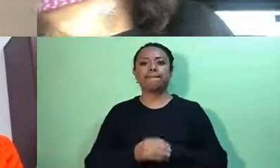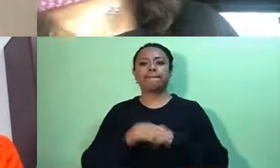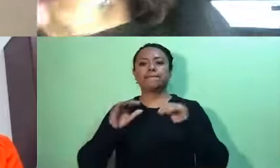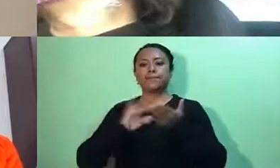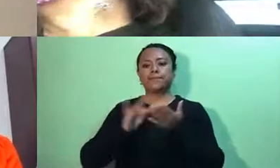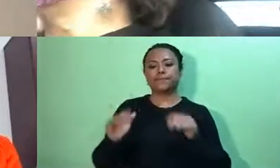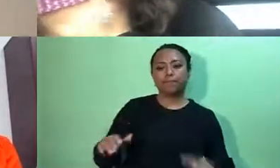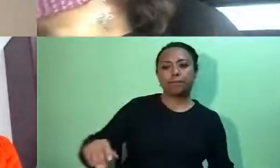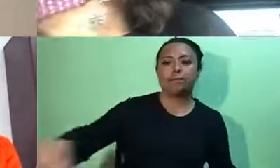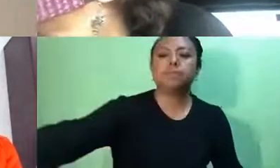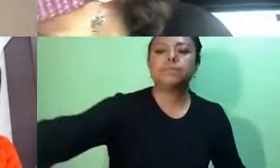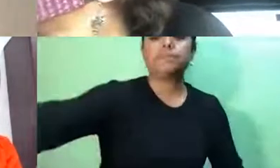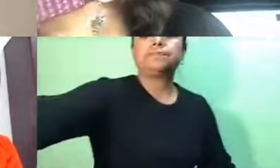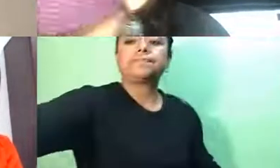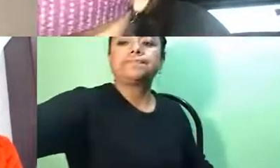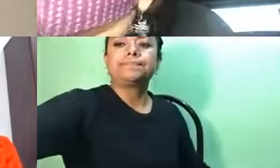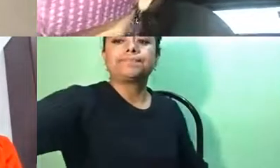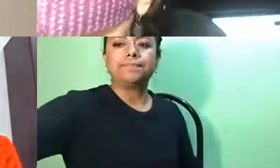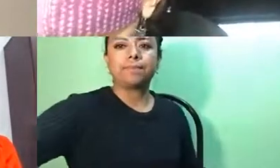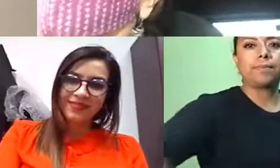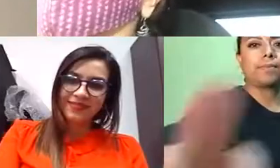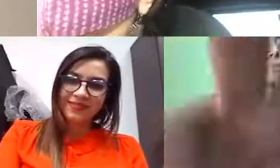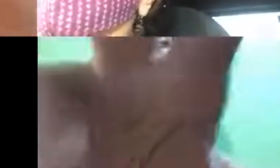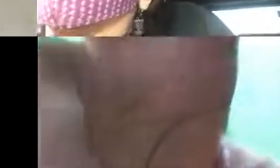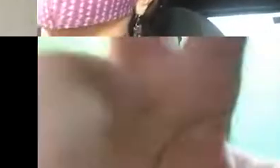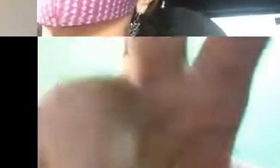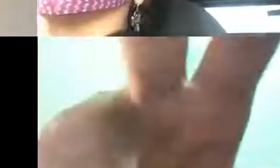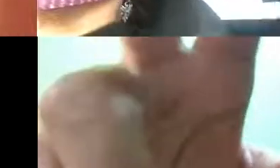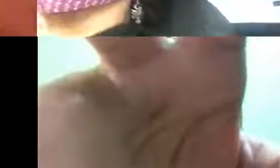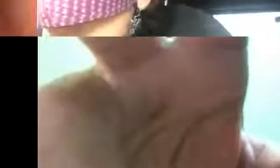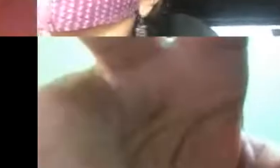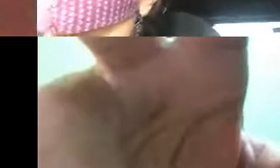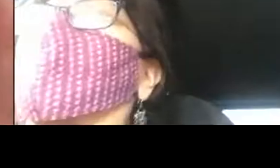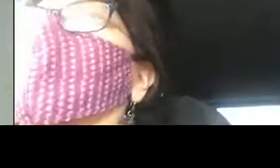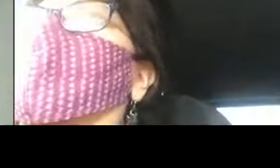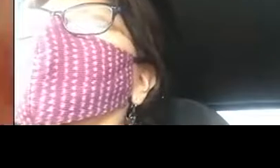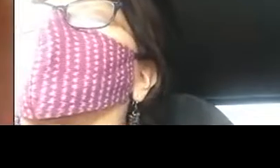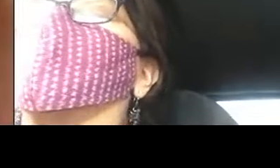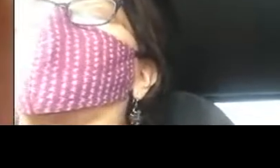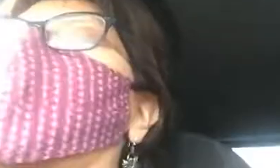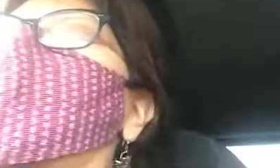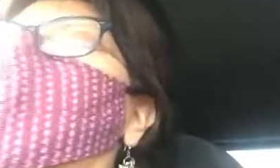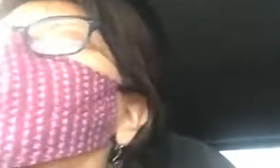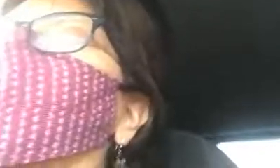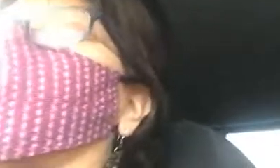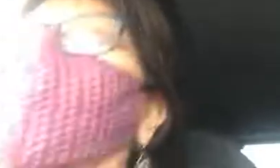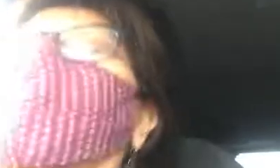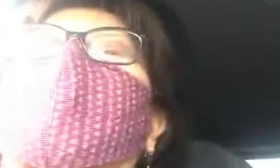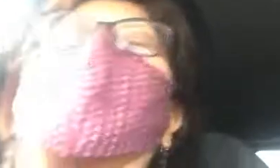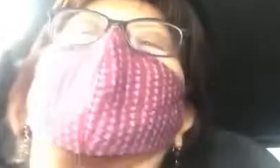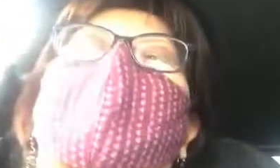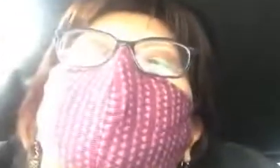igualmente. Hasta luego. Hasta luego. Buenas tardes. Gracias, buena tarde. Hasta luego, gracias. Bye. Gracias, bye.